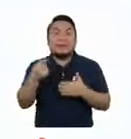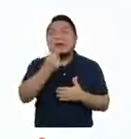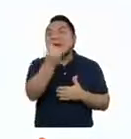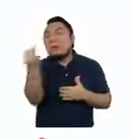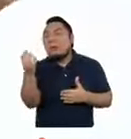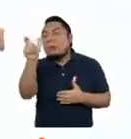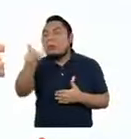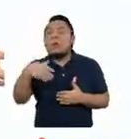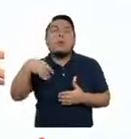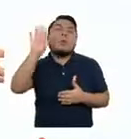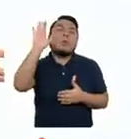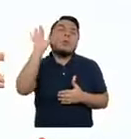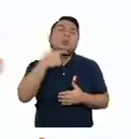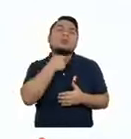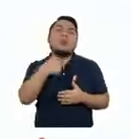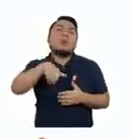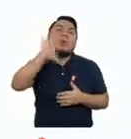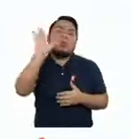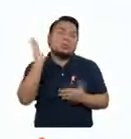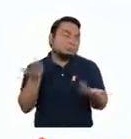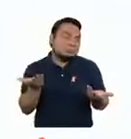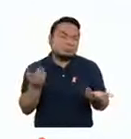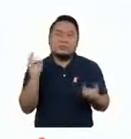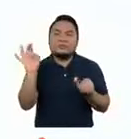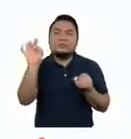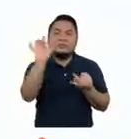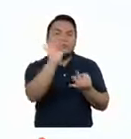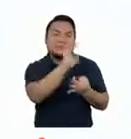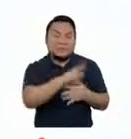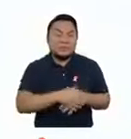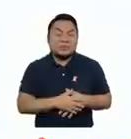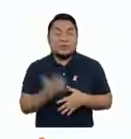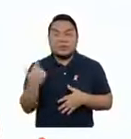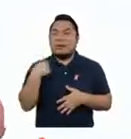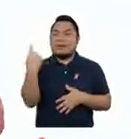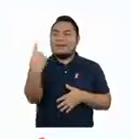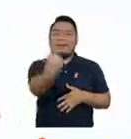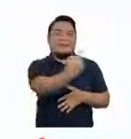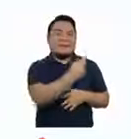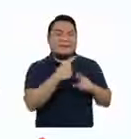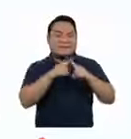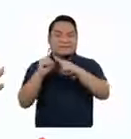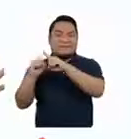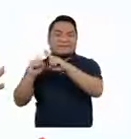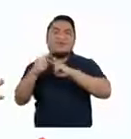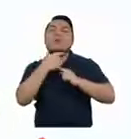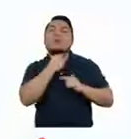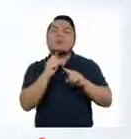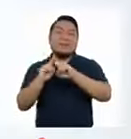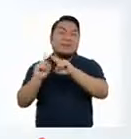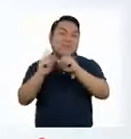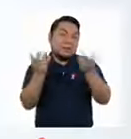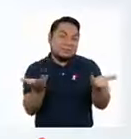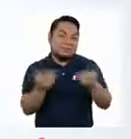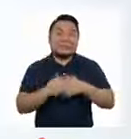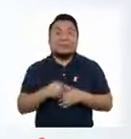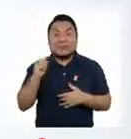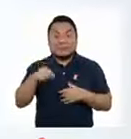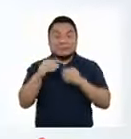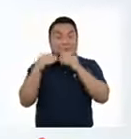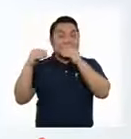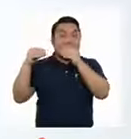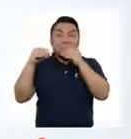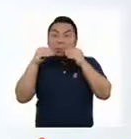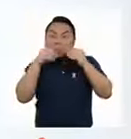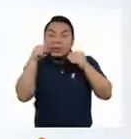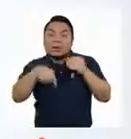les gustan otros instrumentos. Como cada uno de nosotros es distinto, tiene gustos diferentes. La zampoña